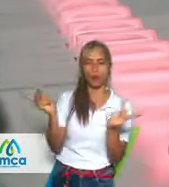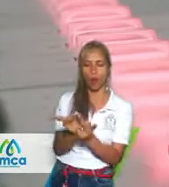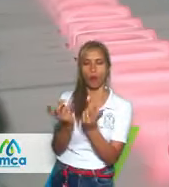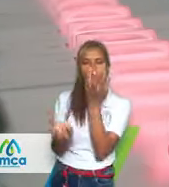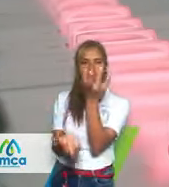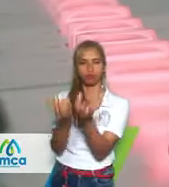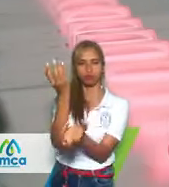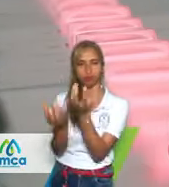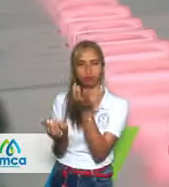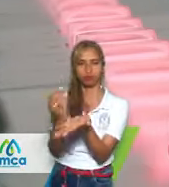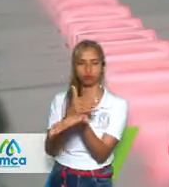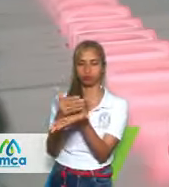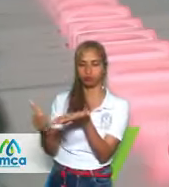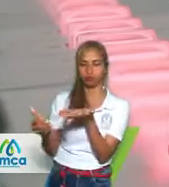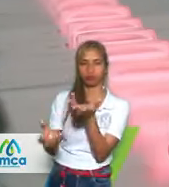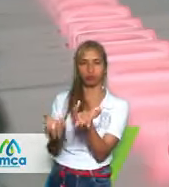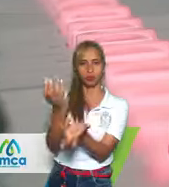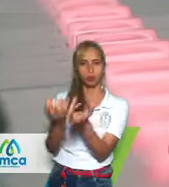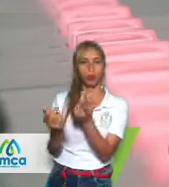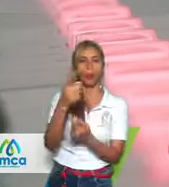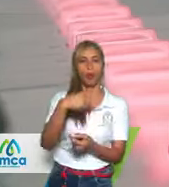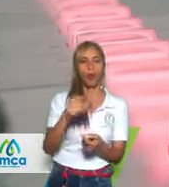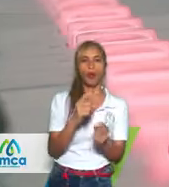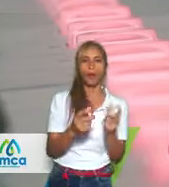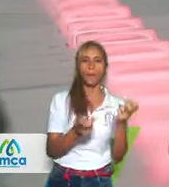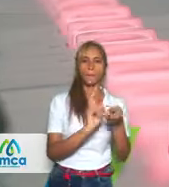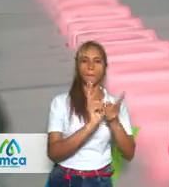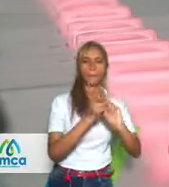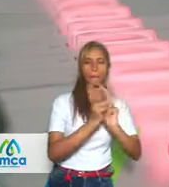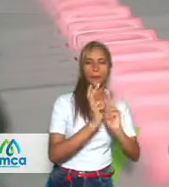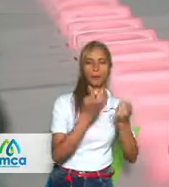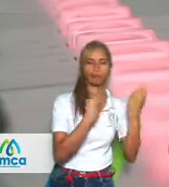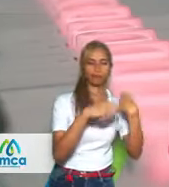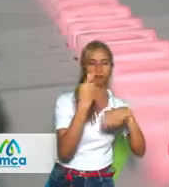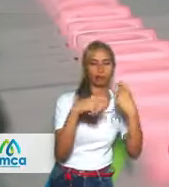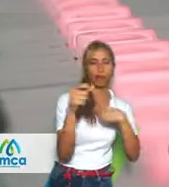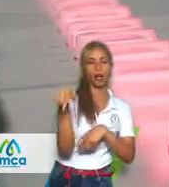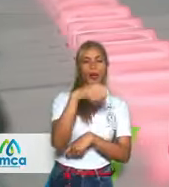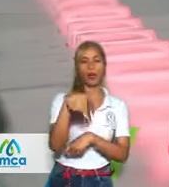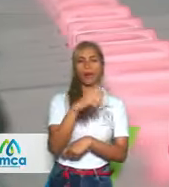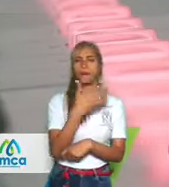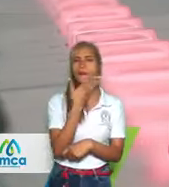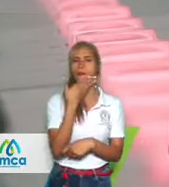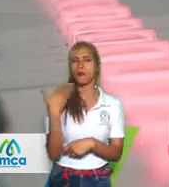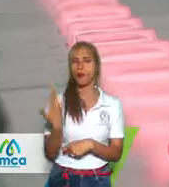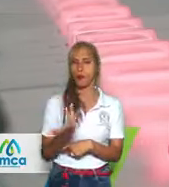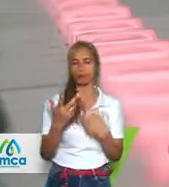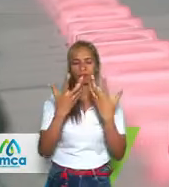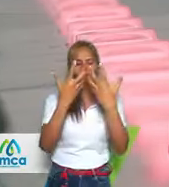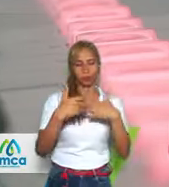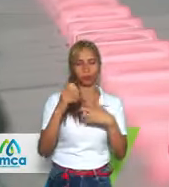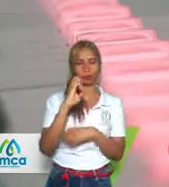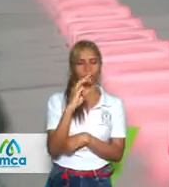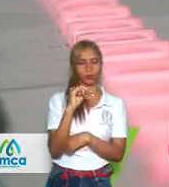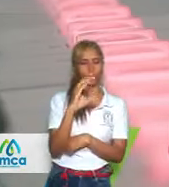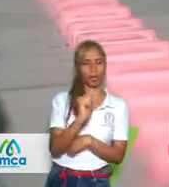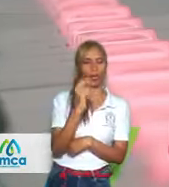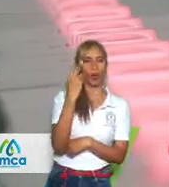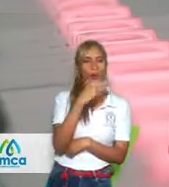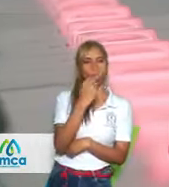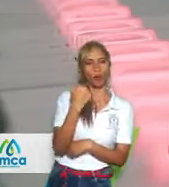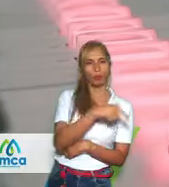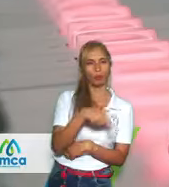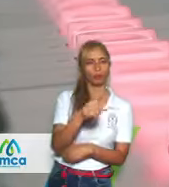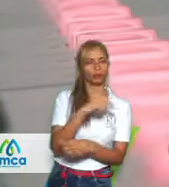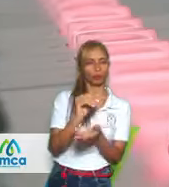el mejoramiento del sector de verduras, con los cuales Empresas Públicas de Calarcá está comprometida con el mejoramiento